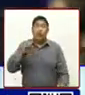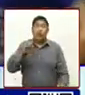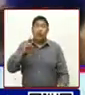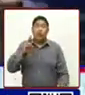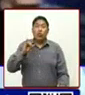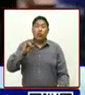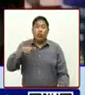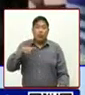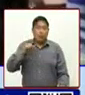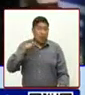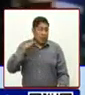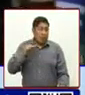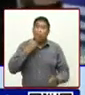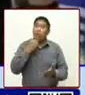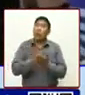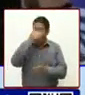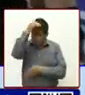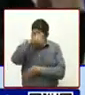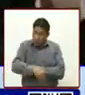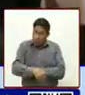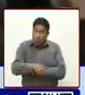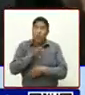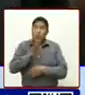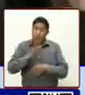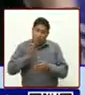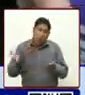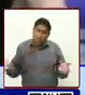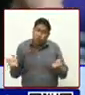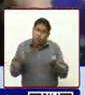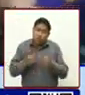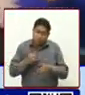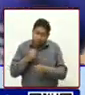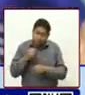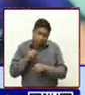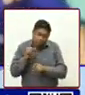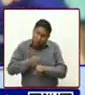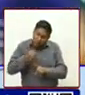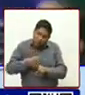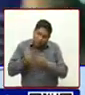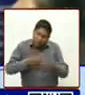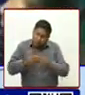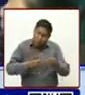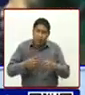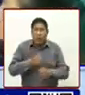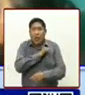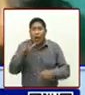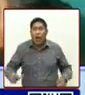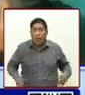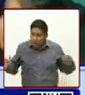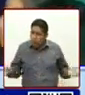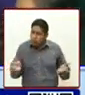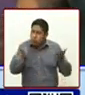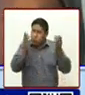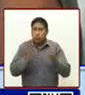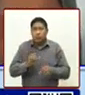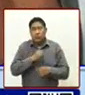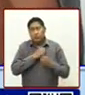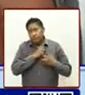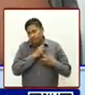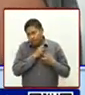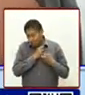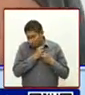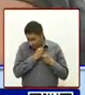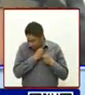noches. Se hablaba de sus buenos oficios, de lo que ustedes han hecho y la colaboración que se ha prestado por parte del municipio. Consternación también